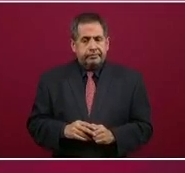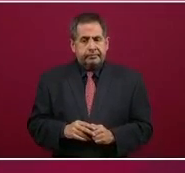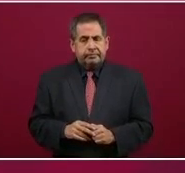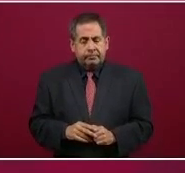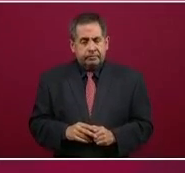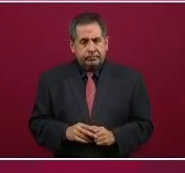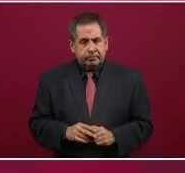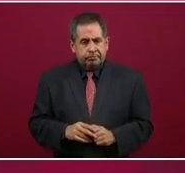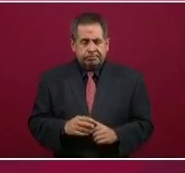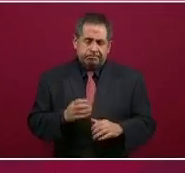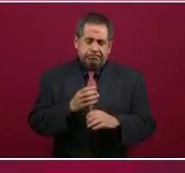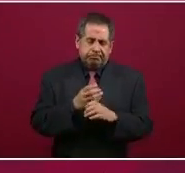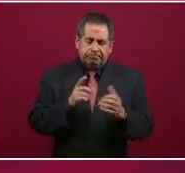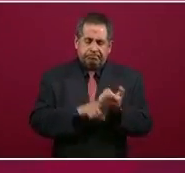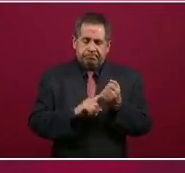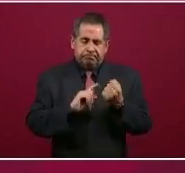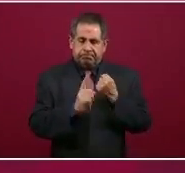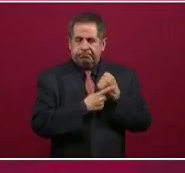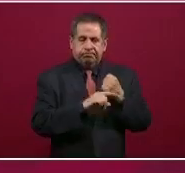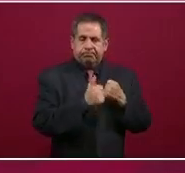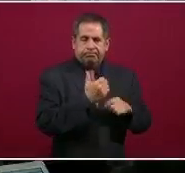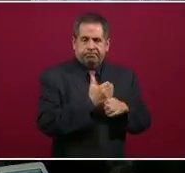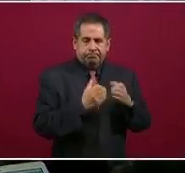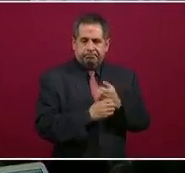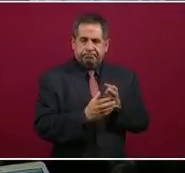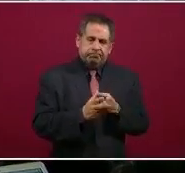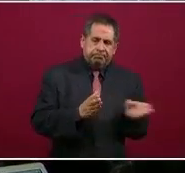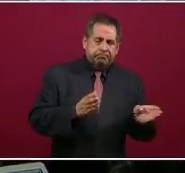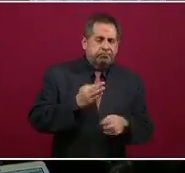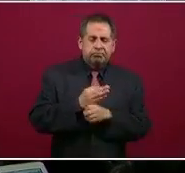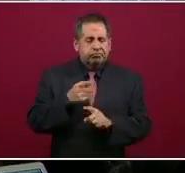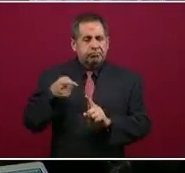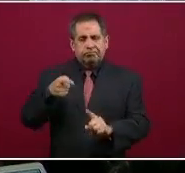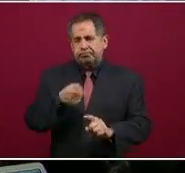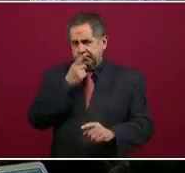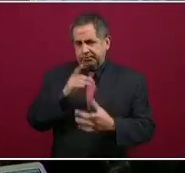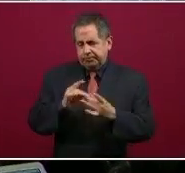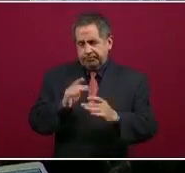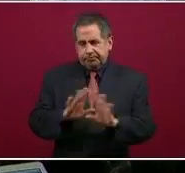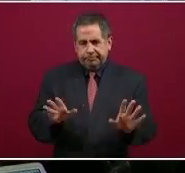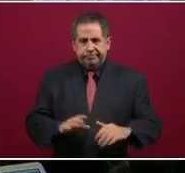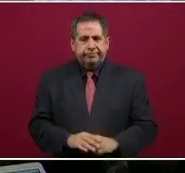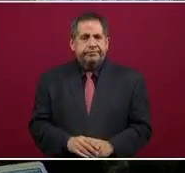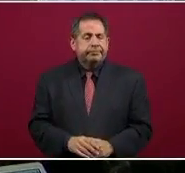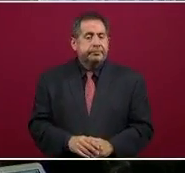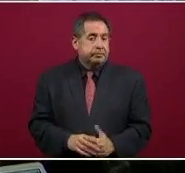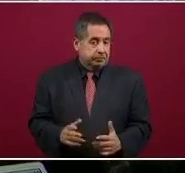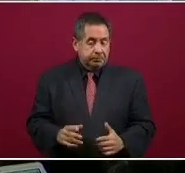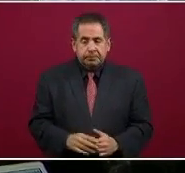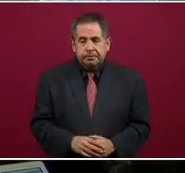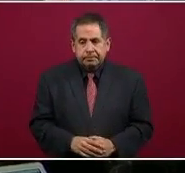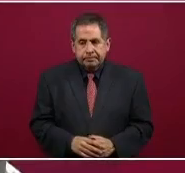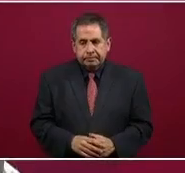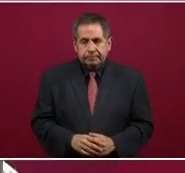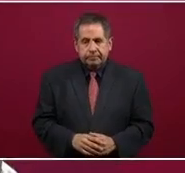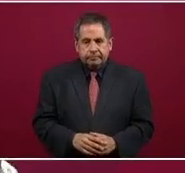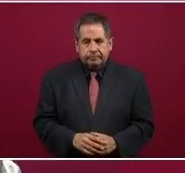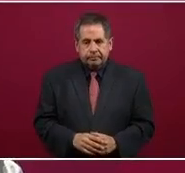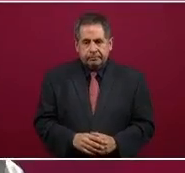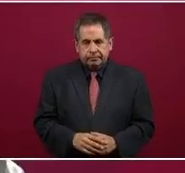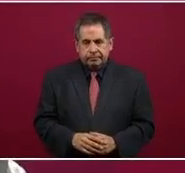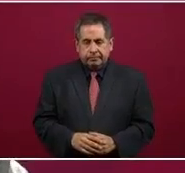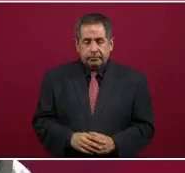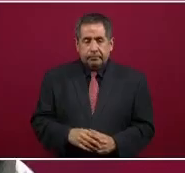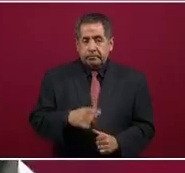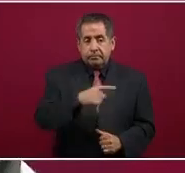otro tipo de consideraciones que no viene al caso. O sea, que no se